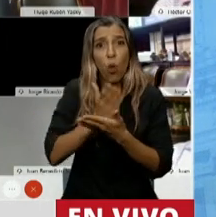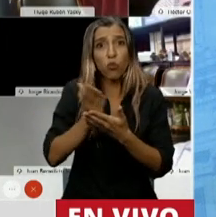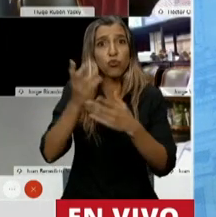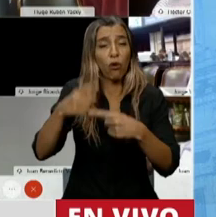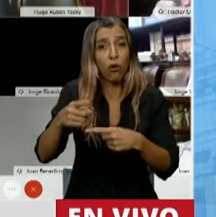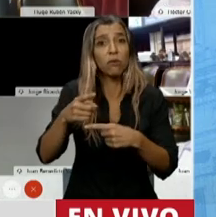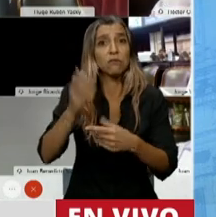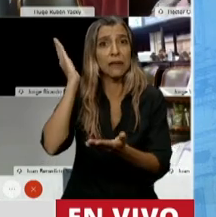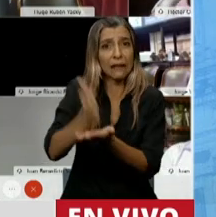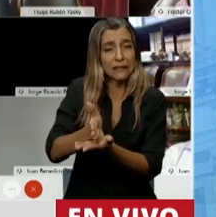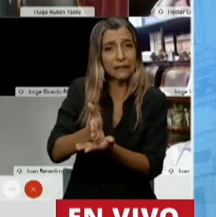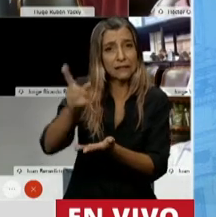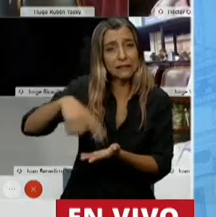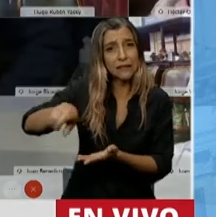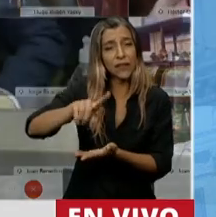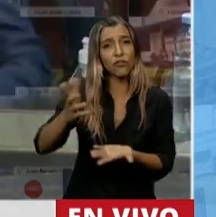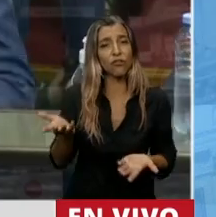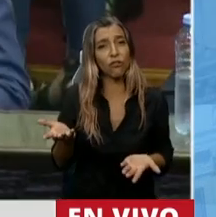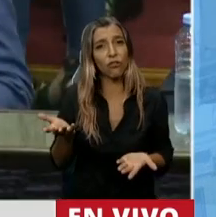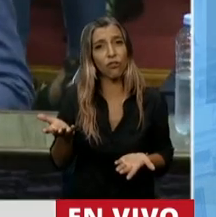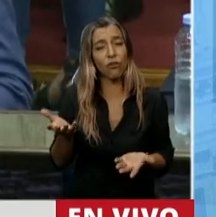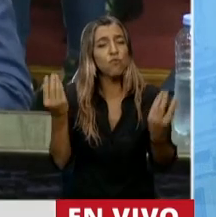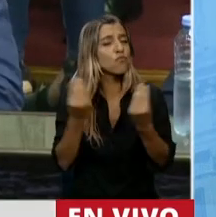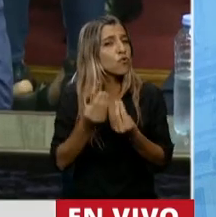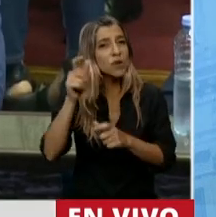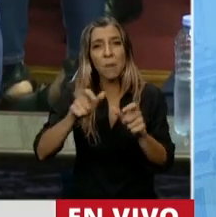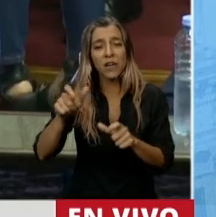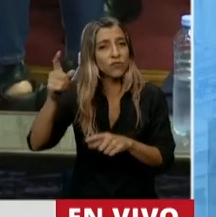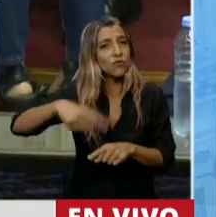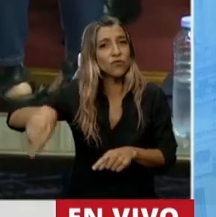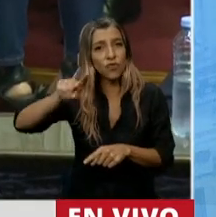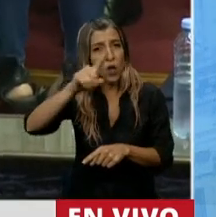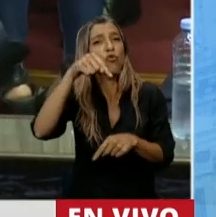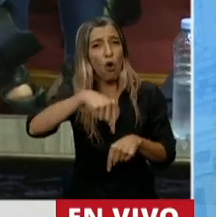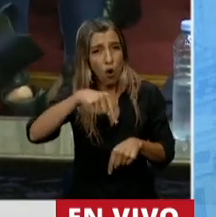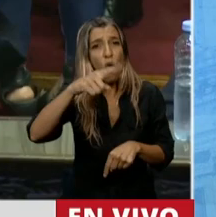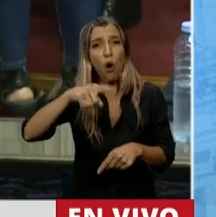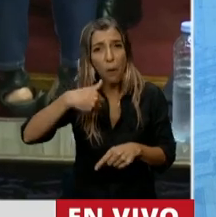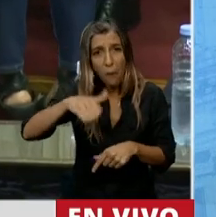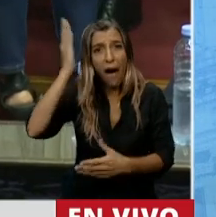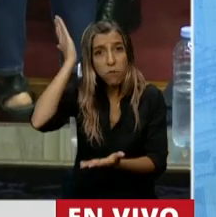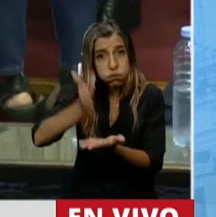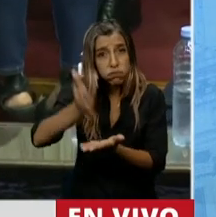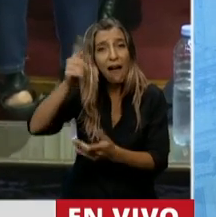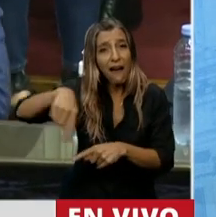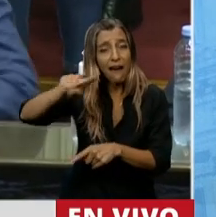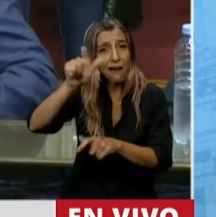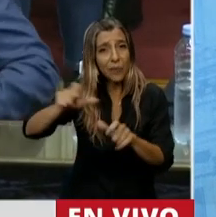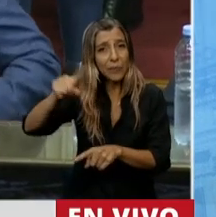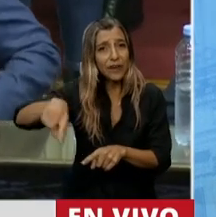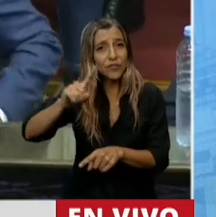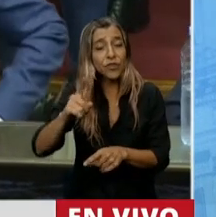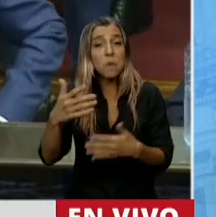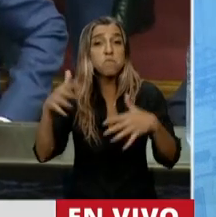Porque muchos de lo que ustedes hoy castigan y hoy perjudican, quizás en algún momento